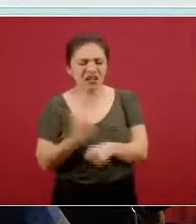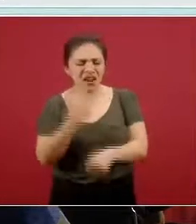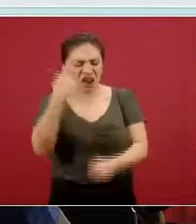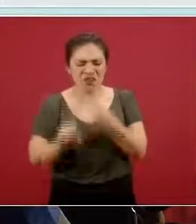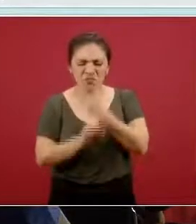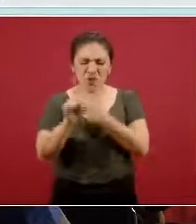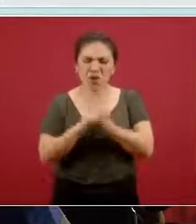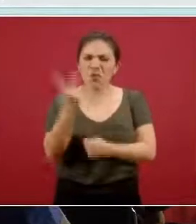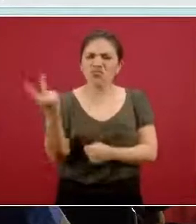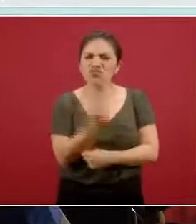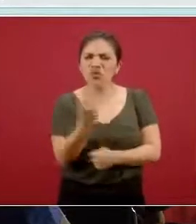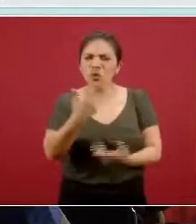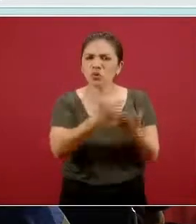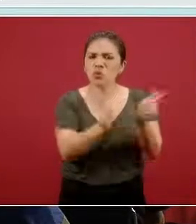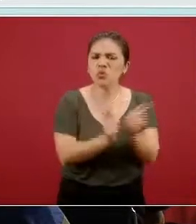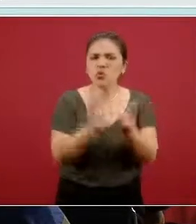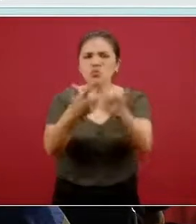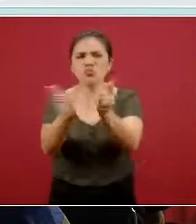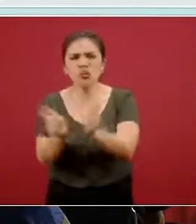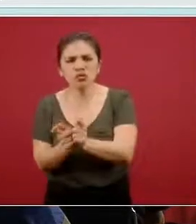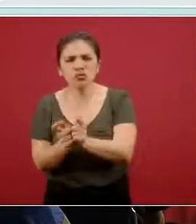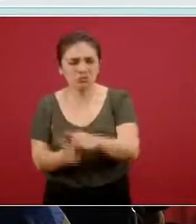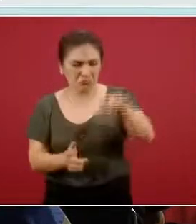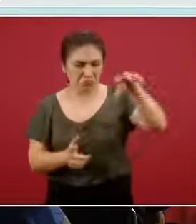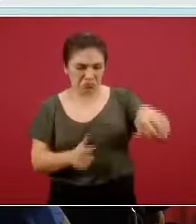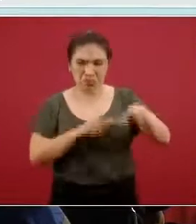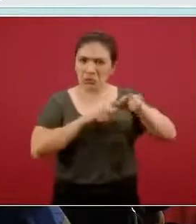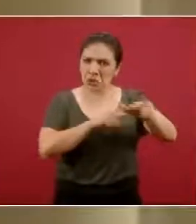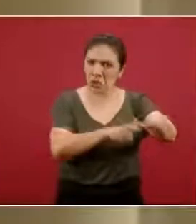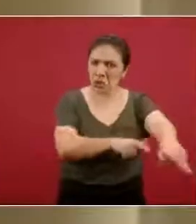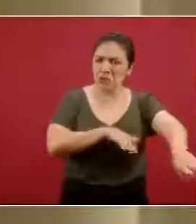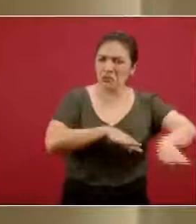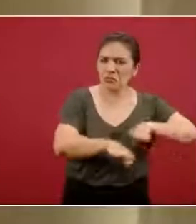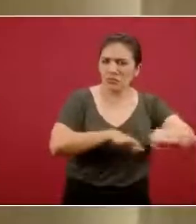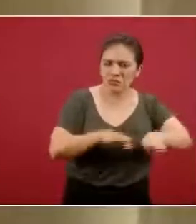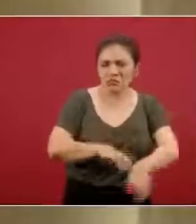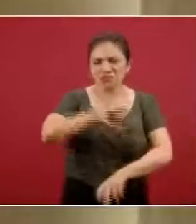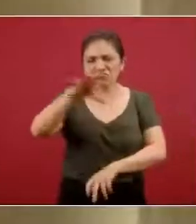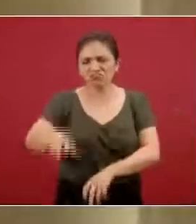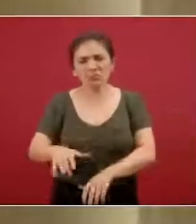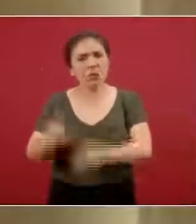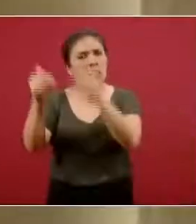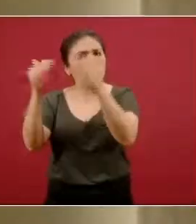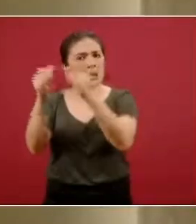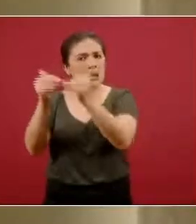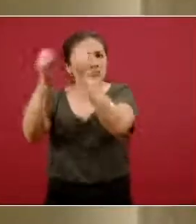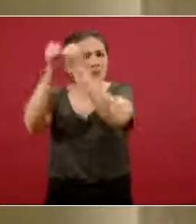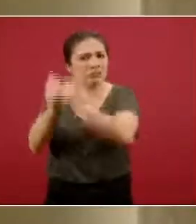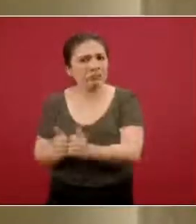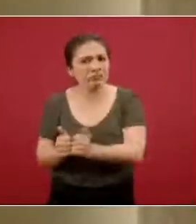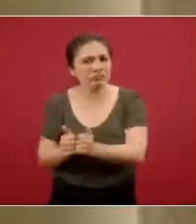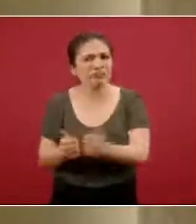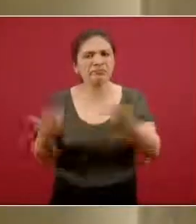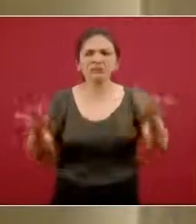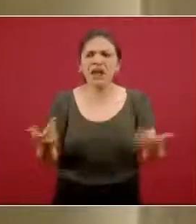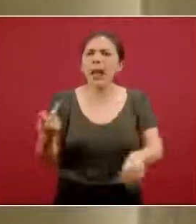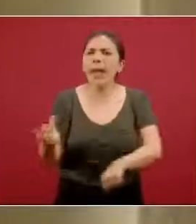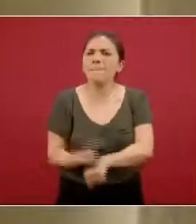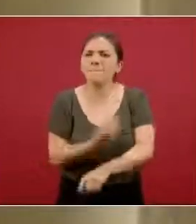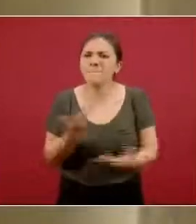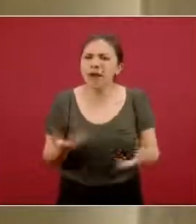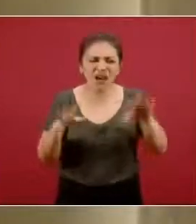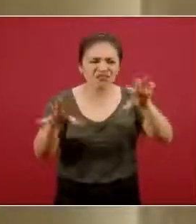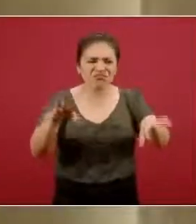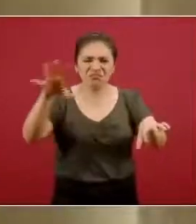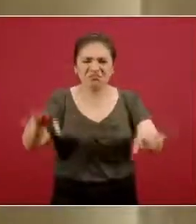decir, tanto en los que se quedaron de manera activa trabajando, como los que en su momento fueron a resguardarse